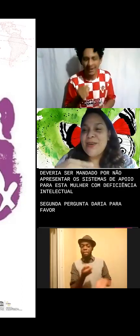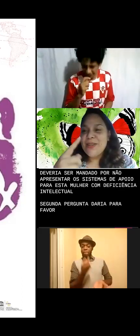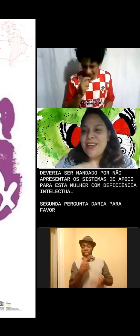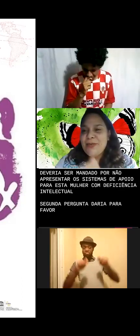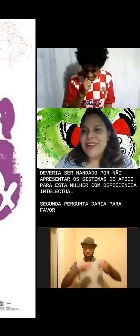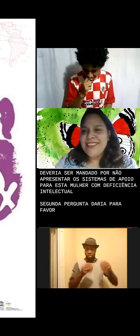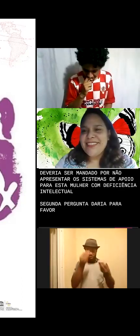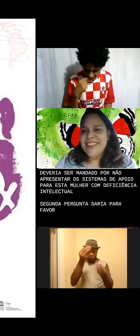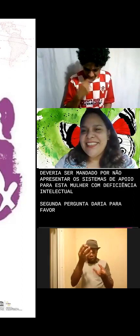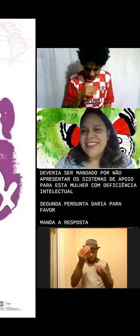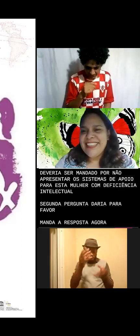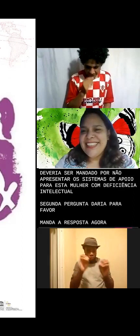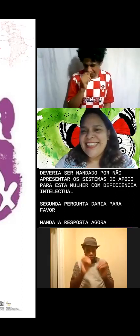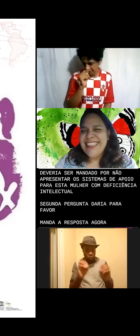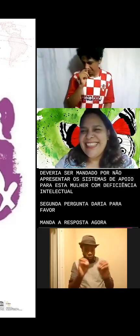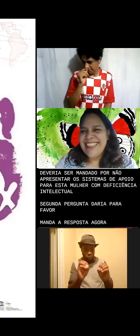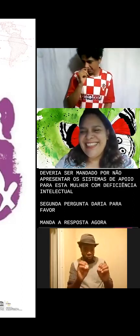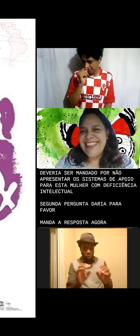Bueno, después te acuerdas.